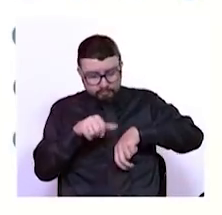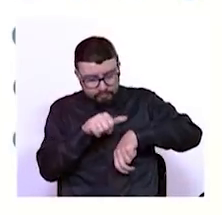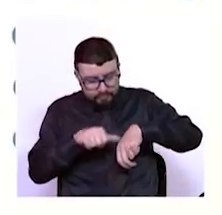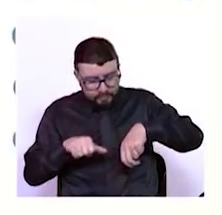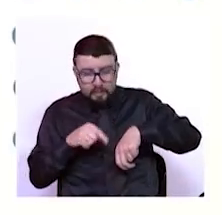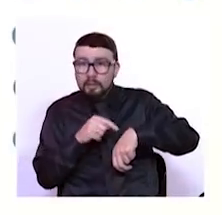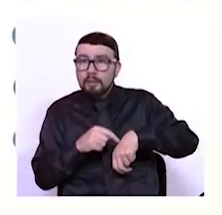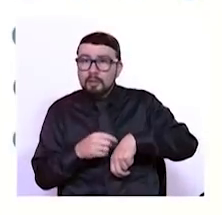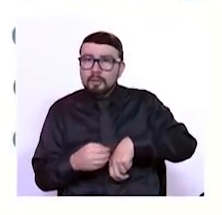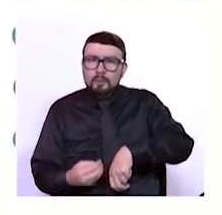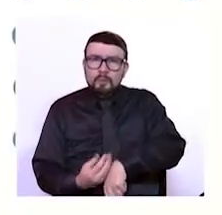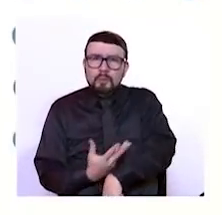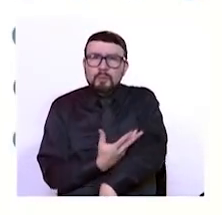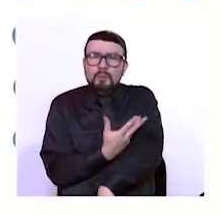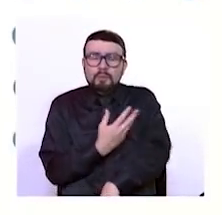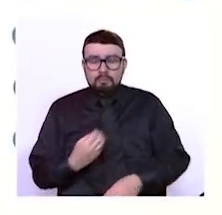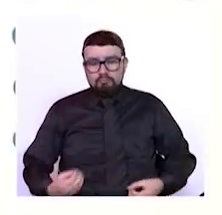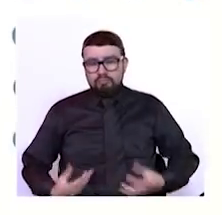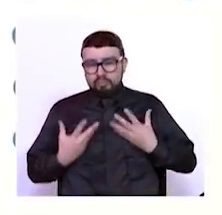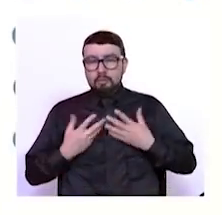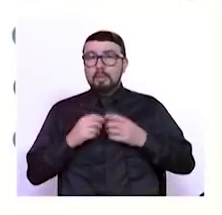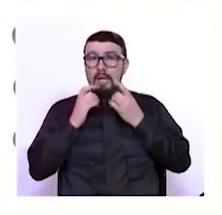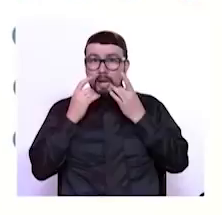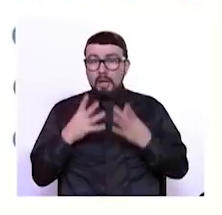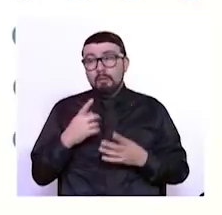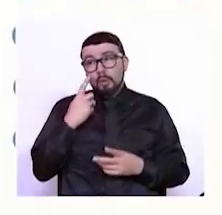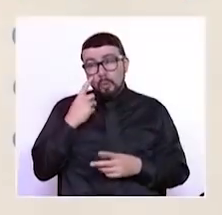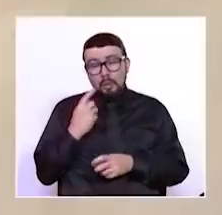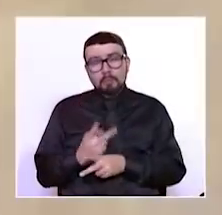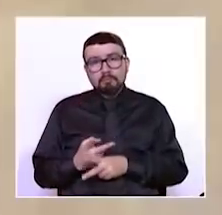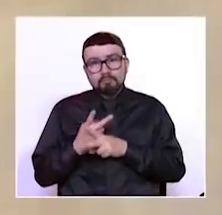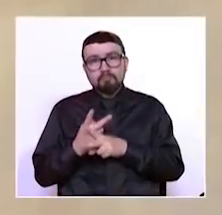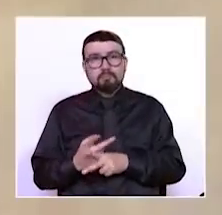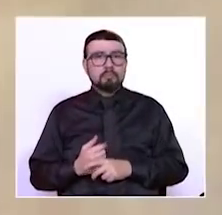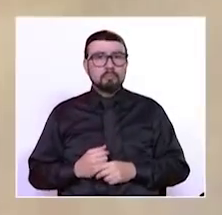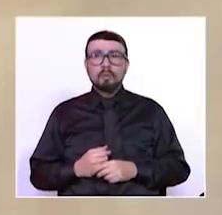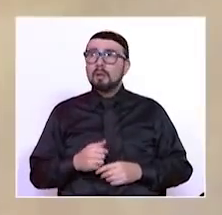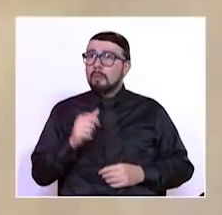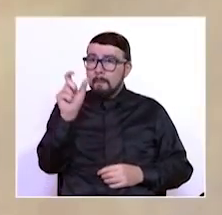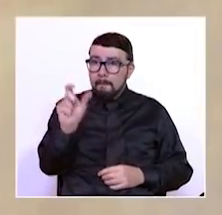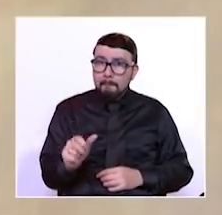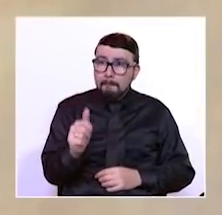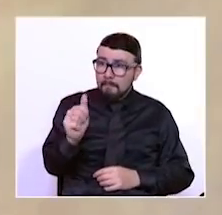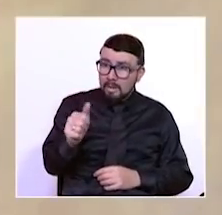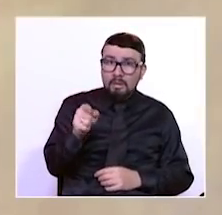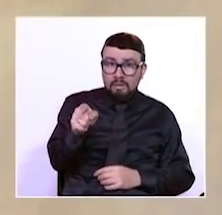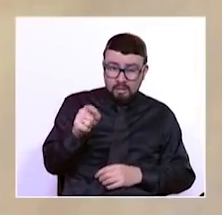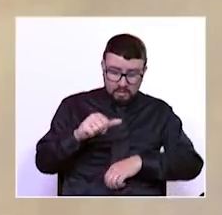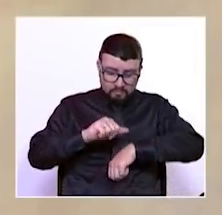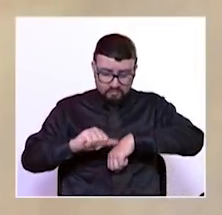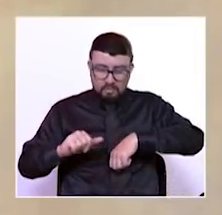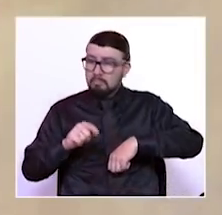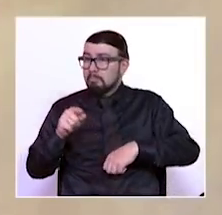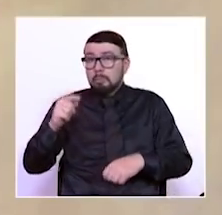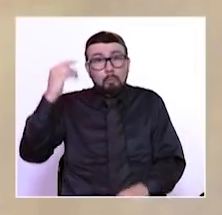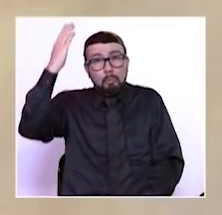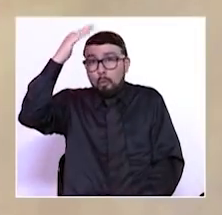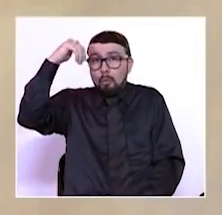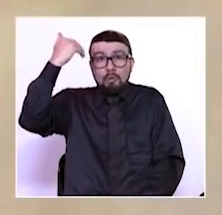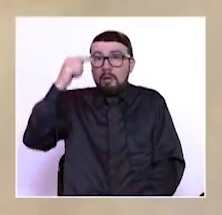una flebitis grave. Eso es muy delicado. El que está haciendo eso no tiene ni idea de flebología.